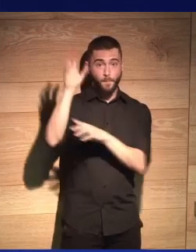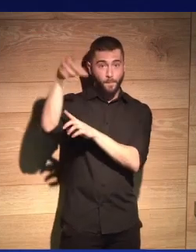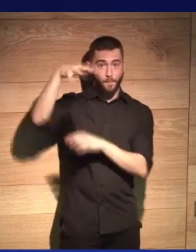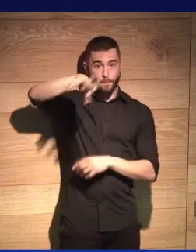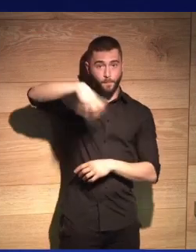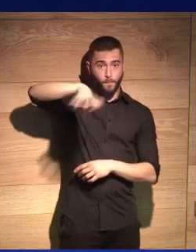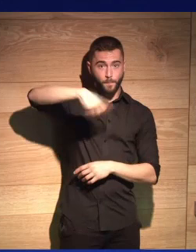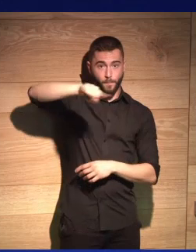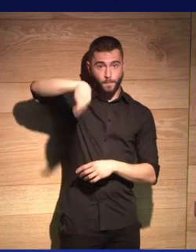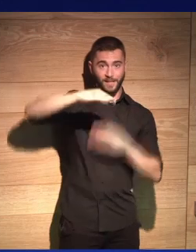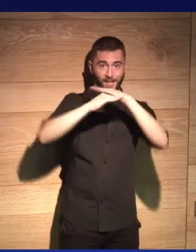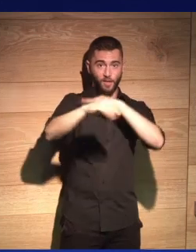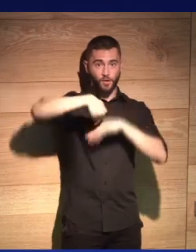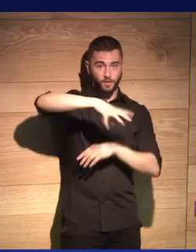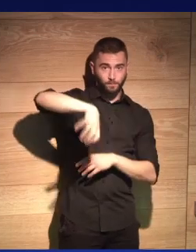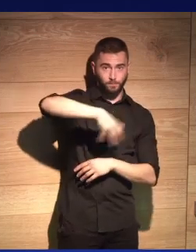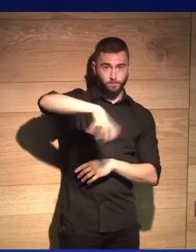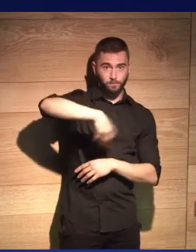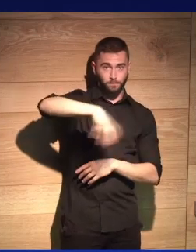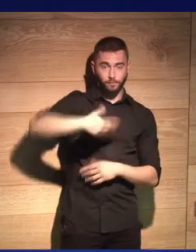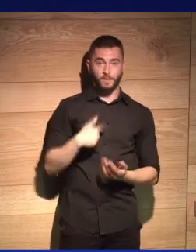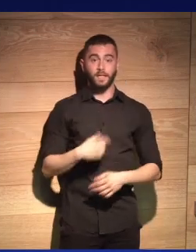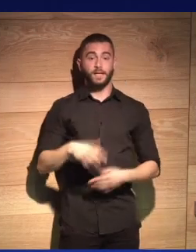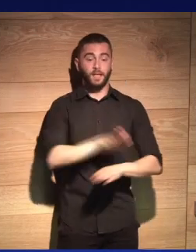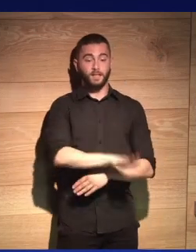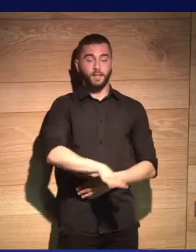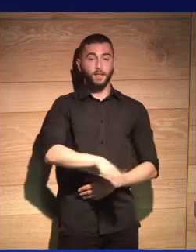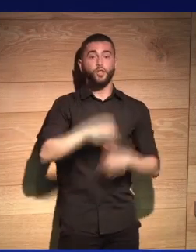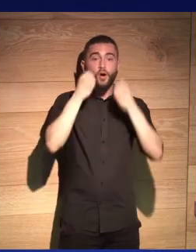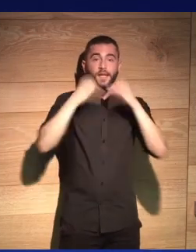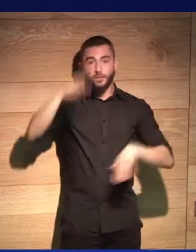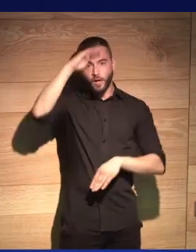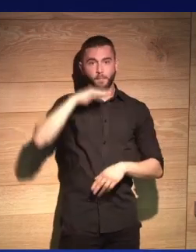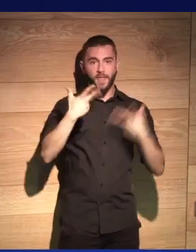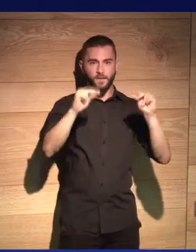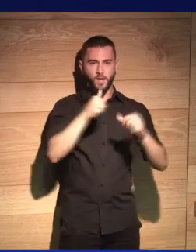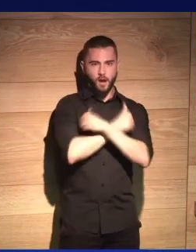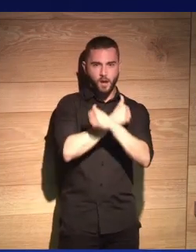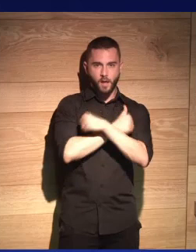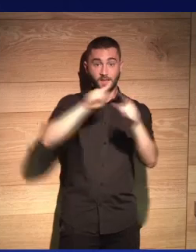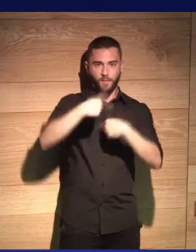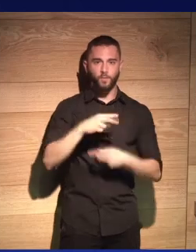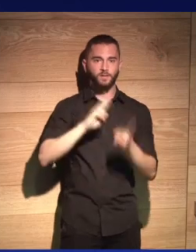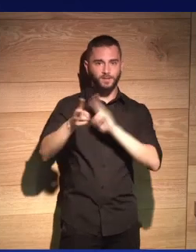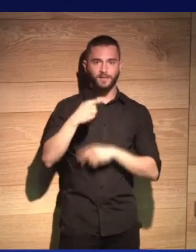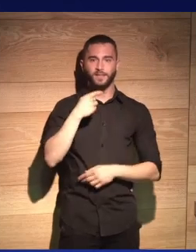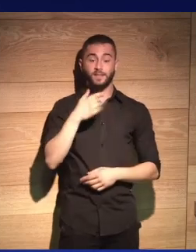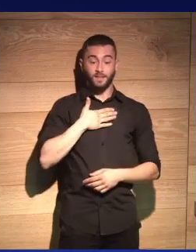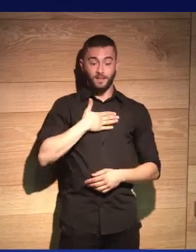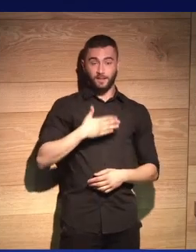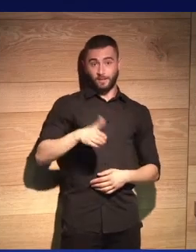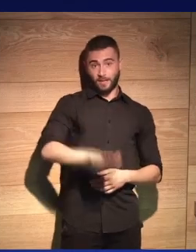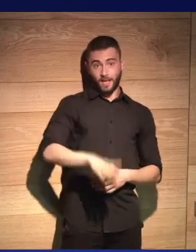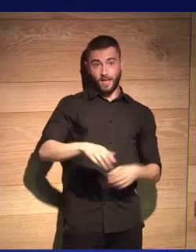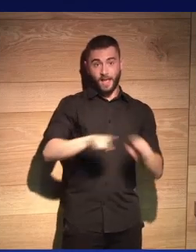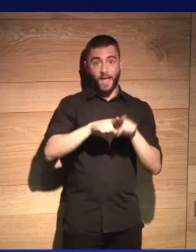techo. El niño espera que su padre termine de contar la historia y luego dice: si mi hermana fuera apache, su